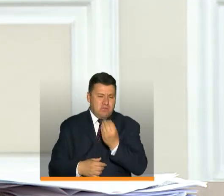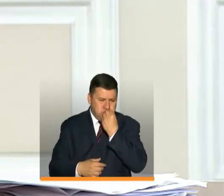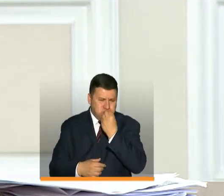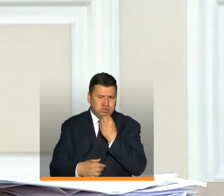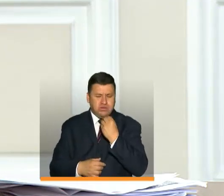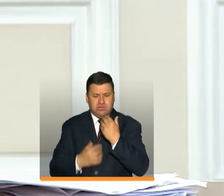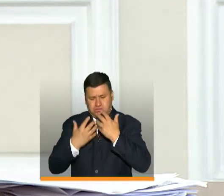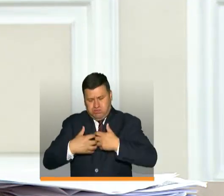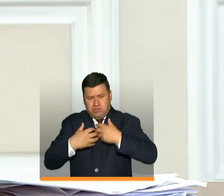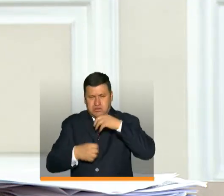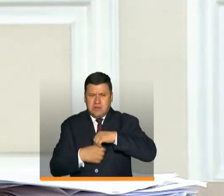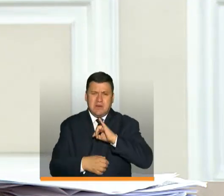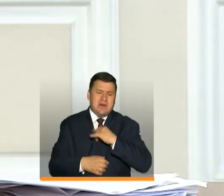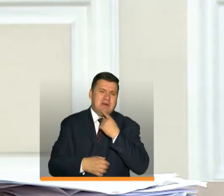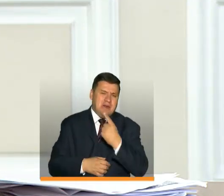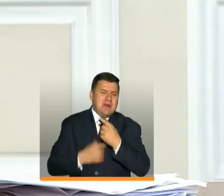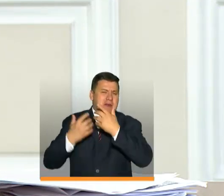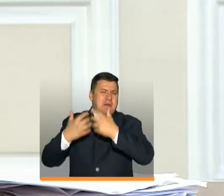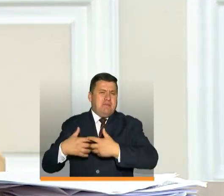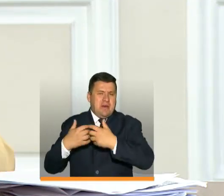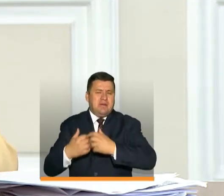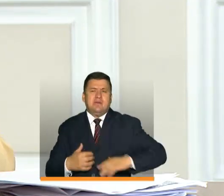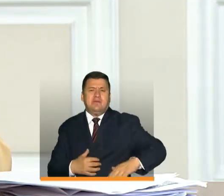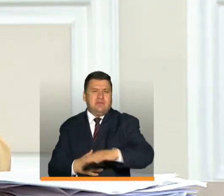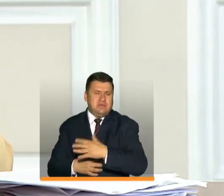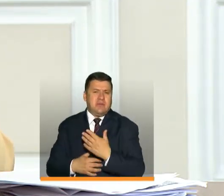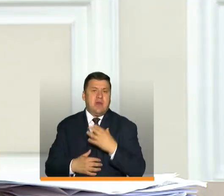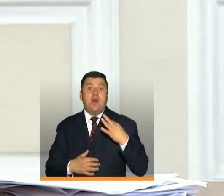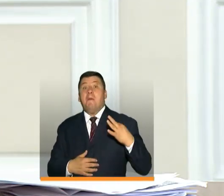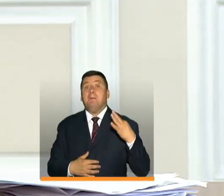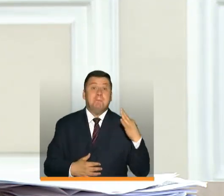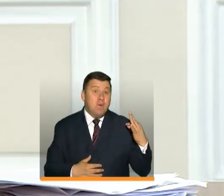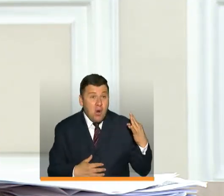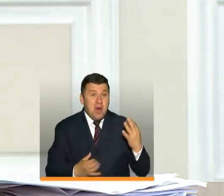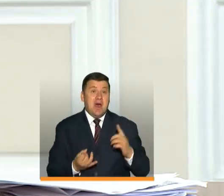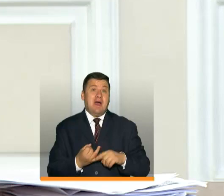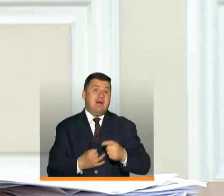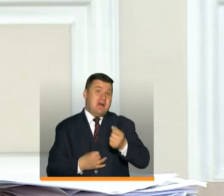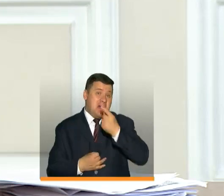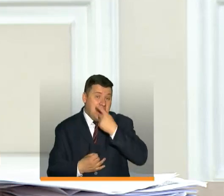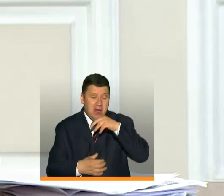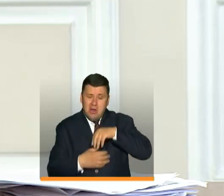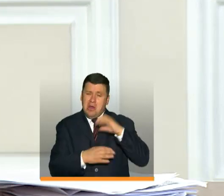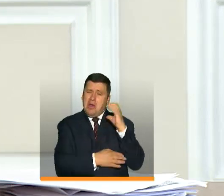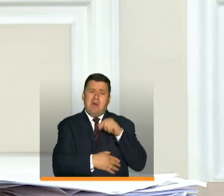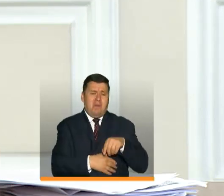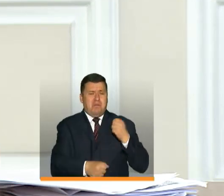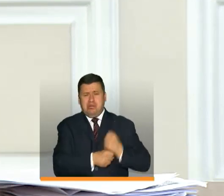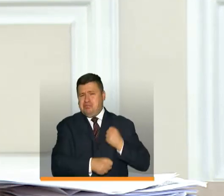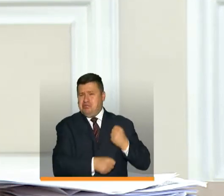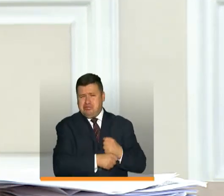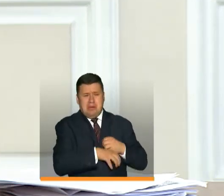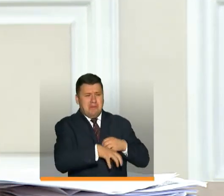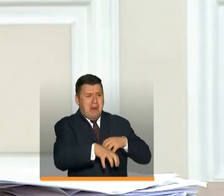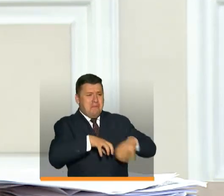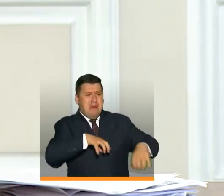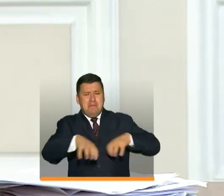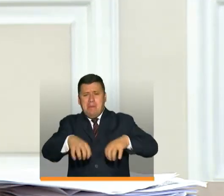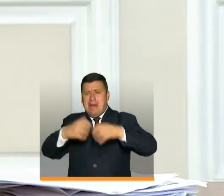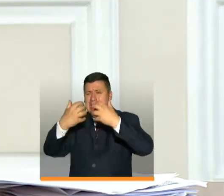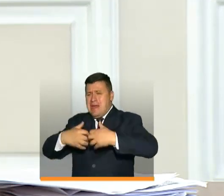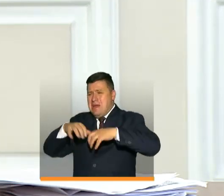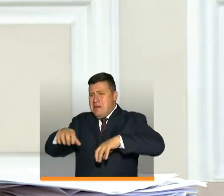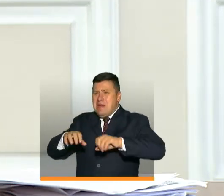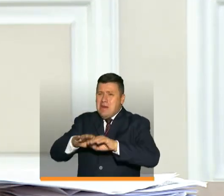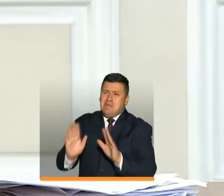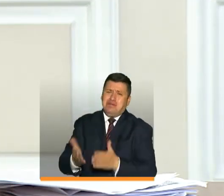alimentos procesados que ya mencioné, la industria de la moda, farmacéuticos. Entonces aquí estamos trabajando muchísimo este concepto